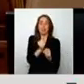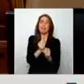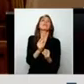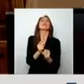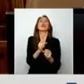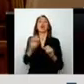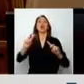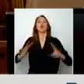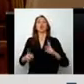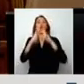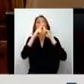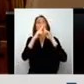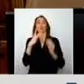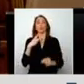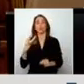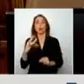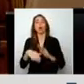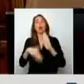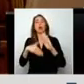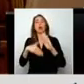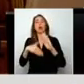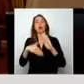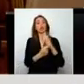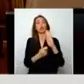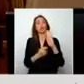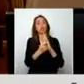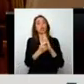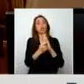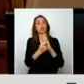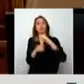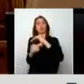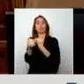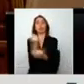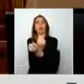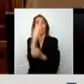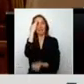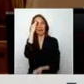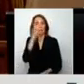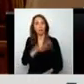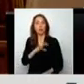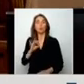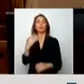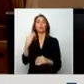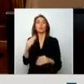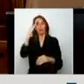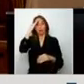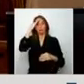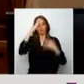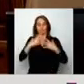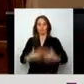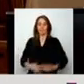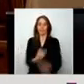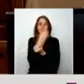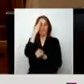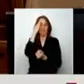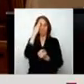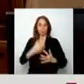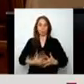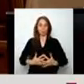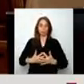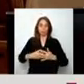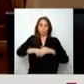a carabineros. Ya siendo carabineros, tuvimos a nuestra segunda hija. Esta es una familia